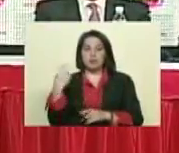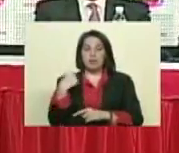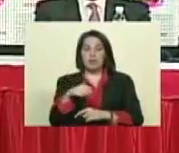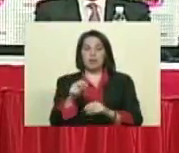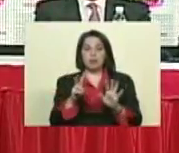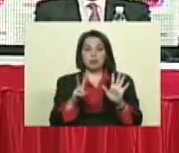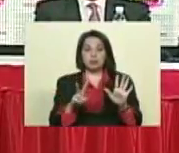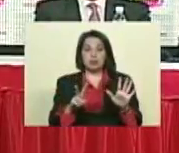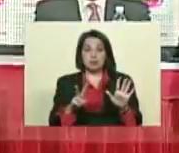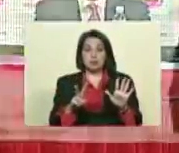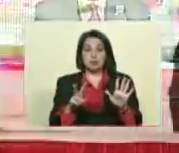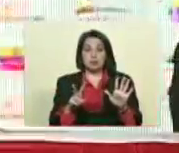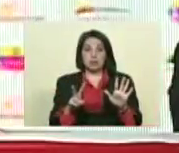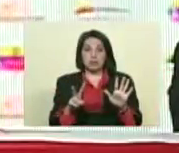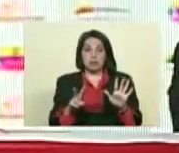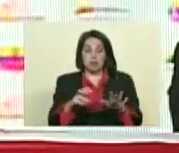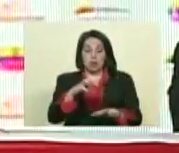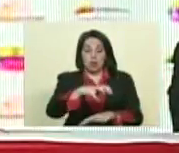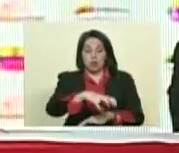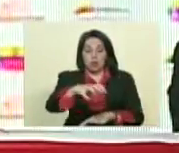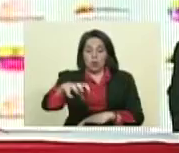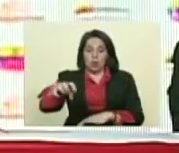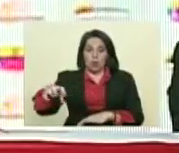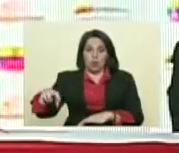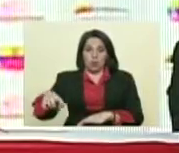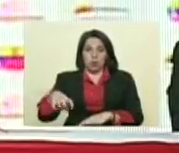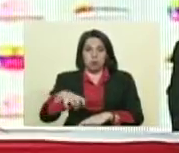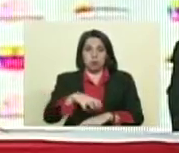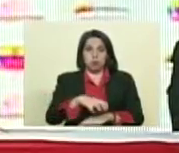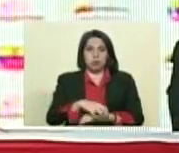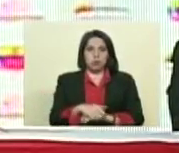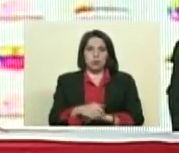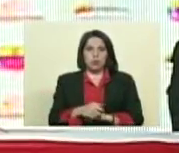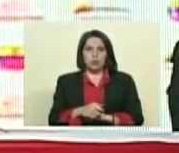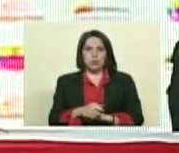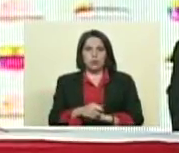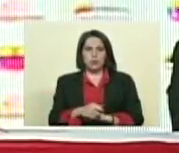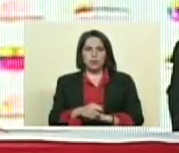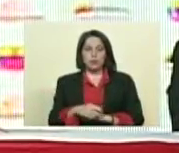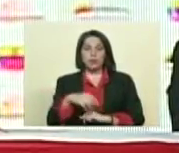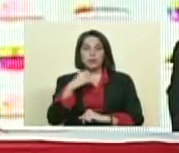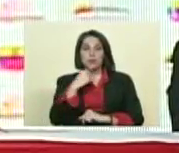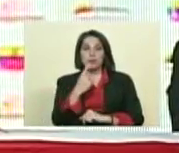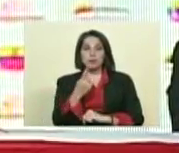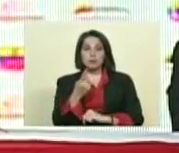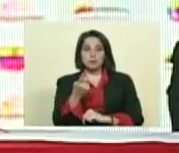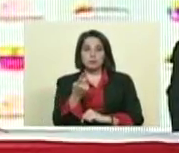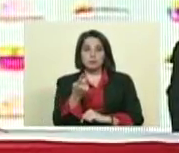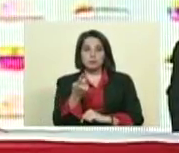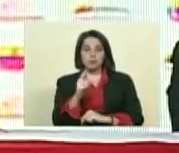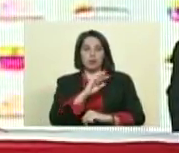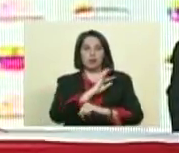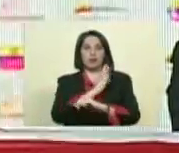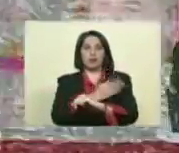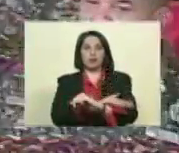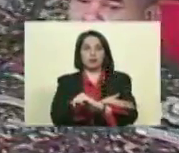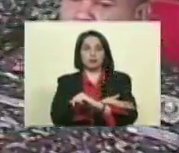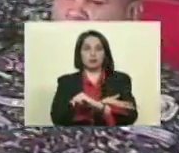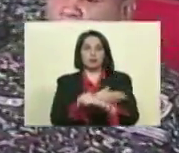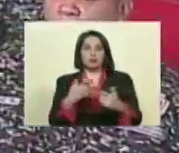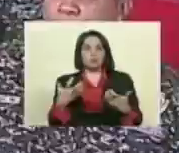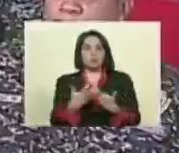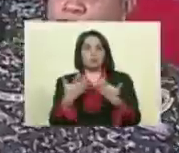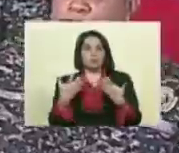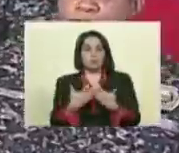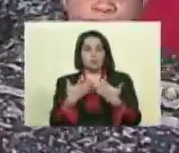vértices, este es el 7º vértice. El 7º vértice dice fortalecer la lucha